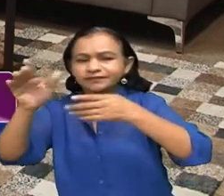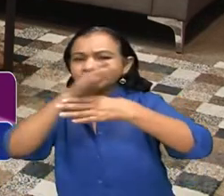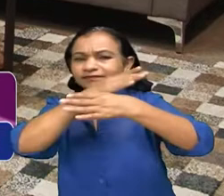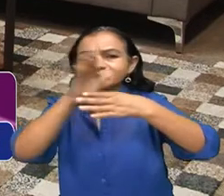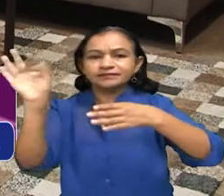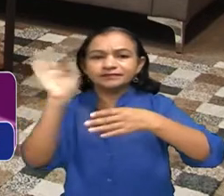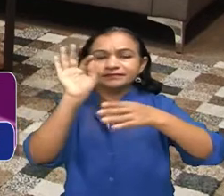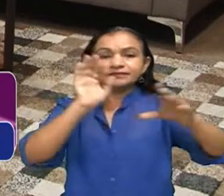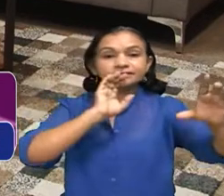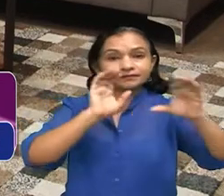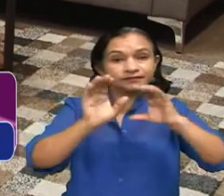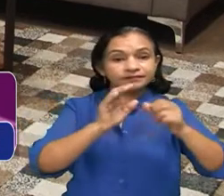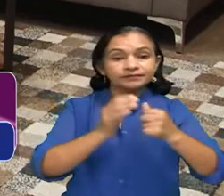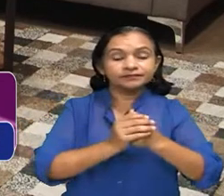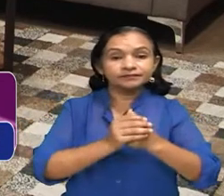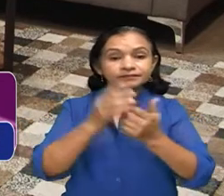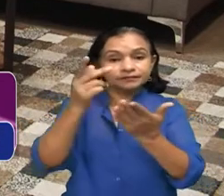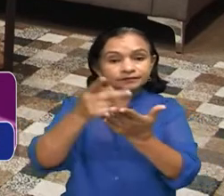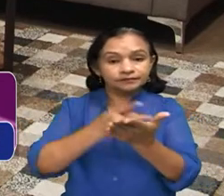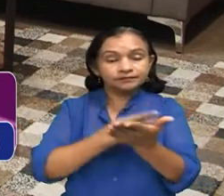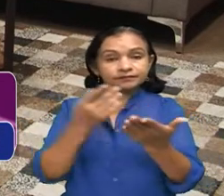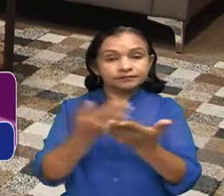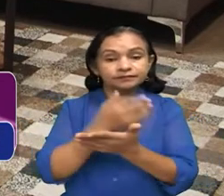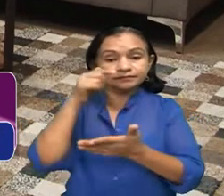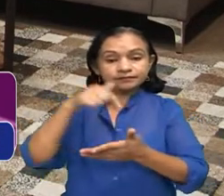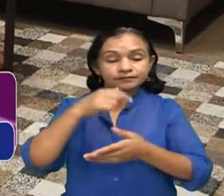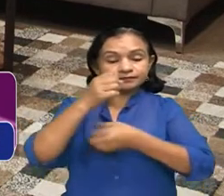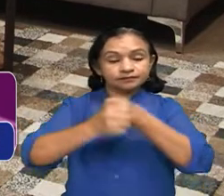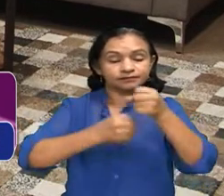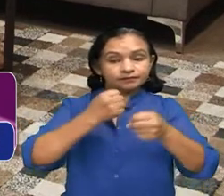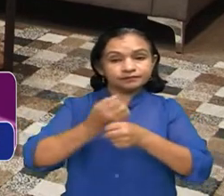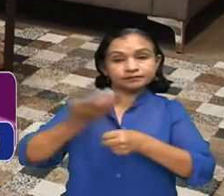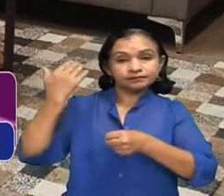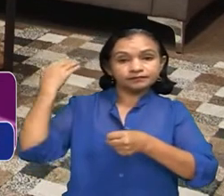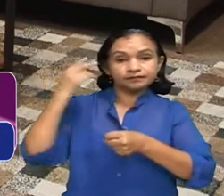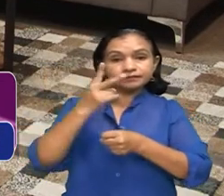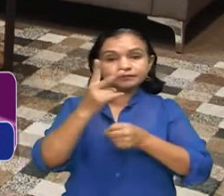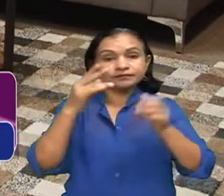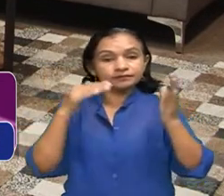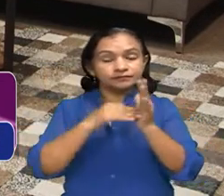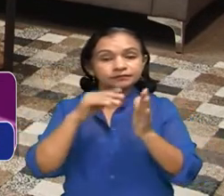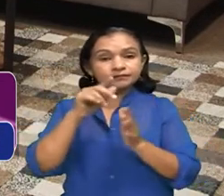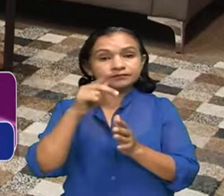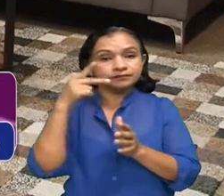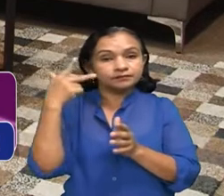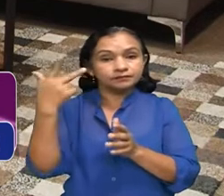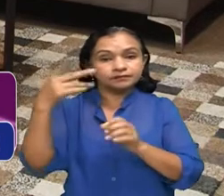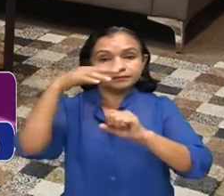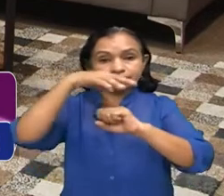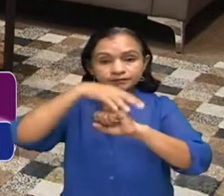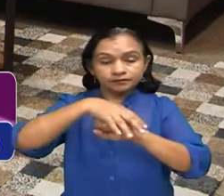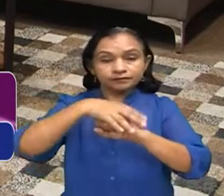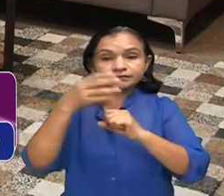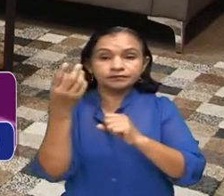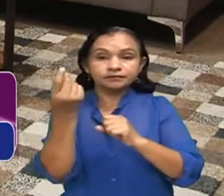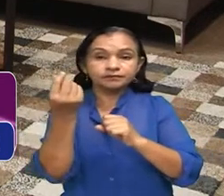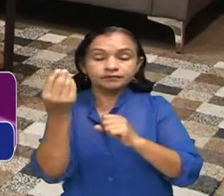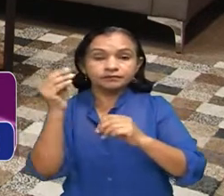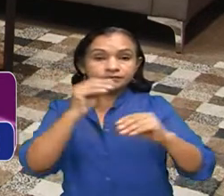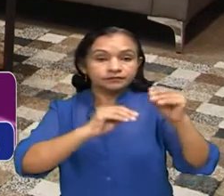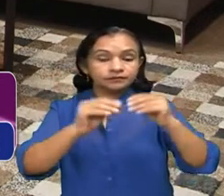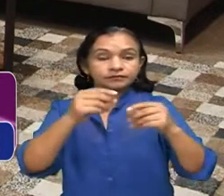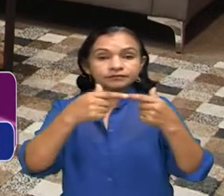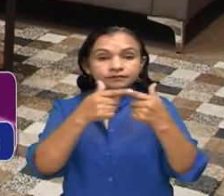y que ahora en el 2018 hemos elaborado con la Comisión Interinstitucional de Economía Creativa